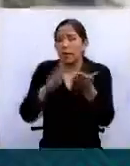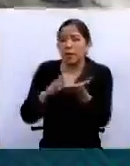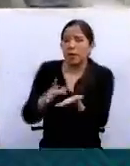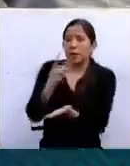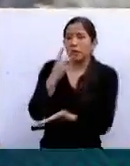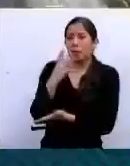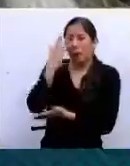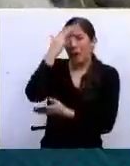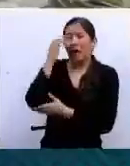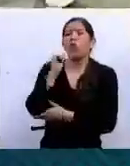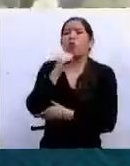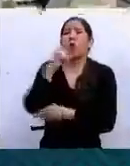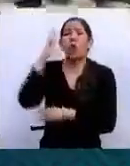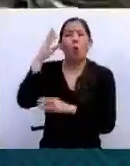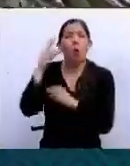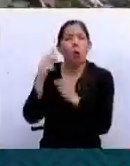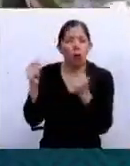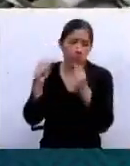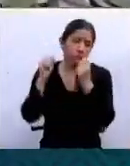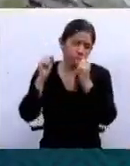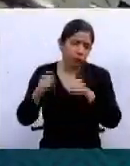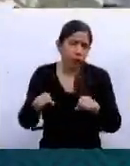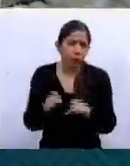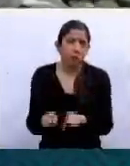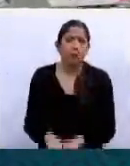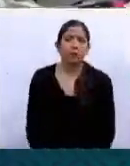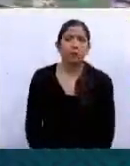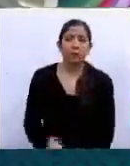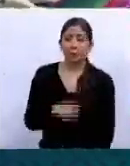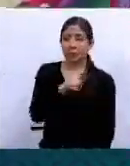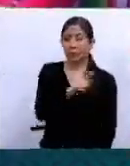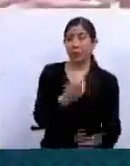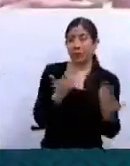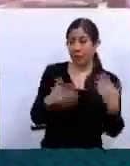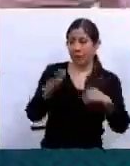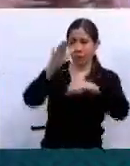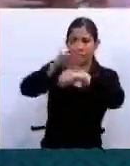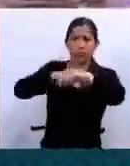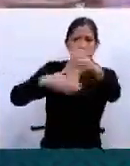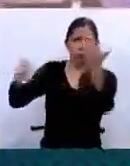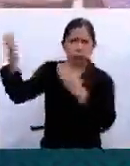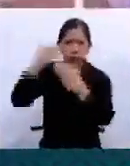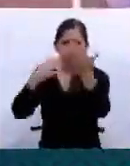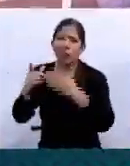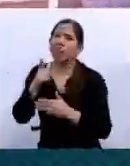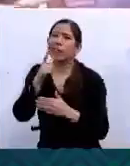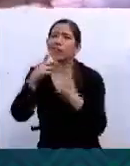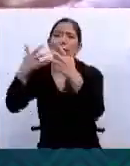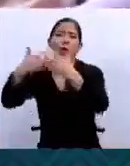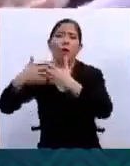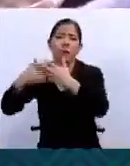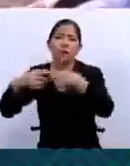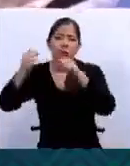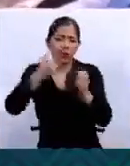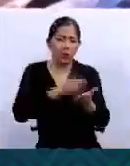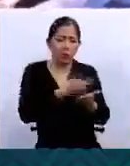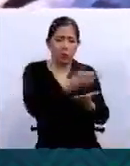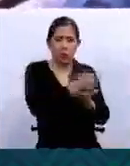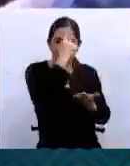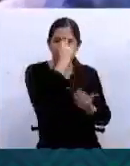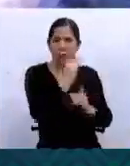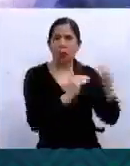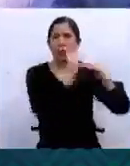analgésicos, ¿no? Ya se inició con el proceso de licitación para que empresas constructoras puedan adjudicarse la construcción de esta empresa, la cual